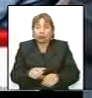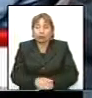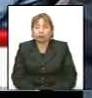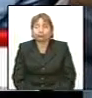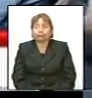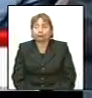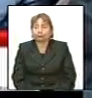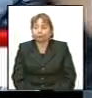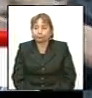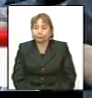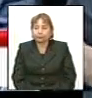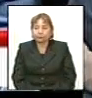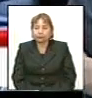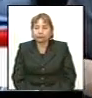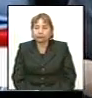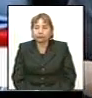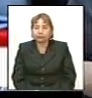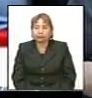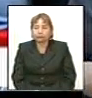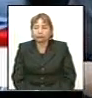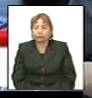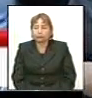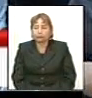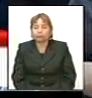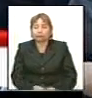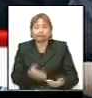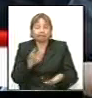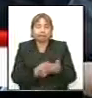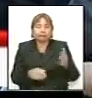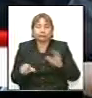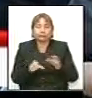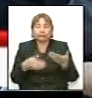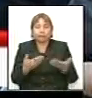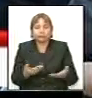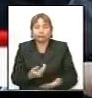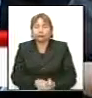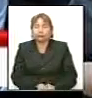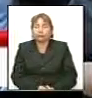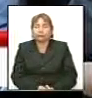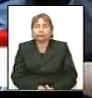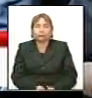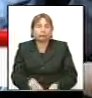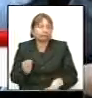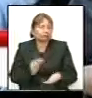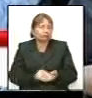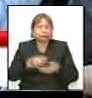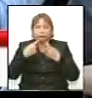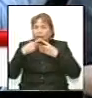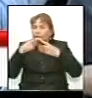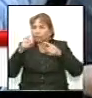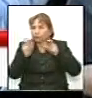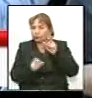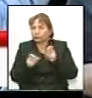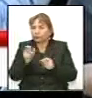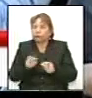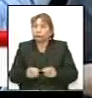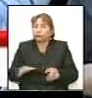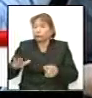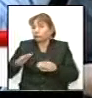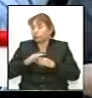país ya digamos ahora se hace se hace más público al hecho de que hay un cargo